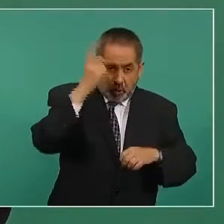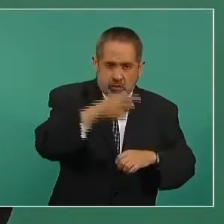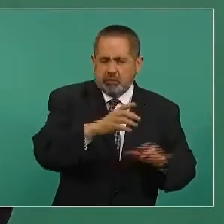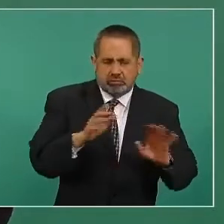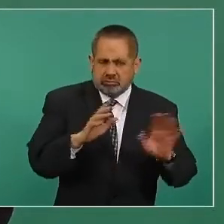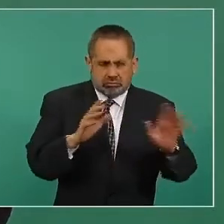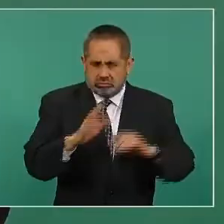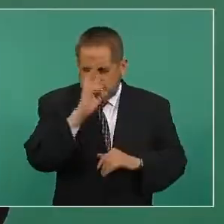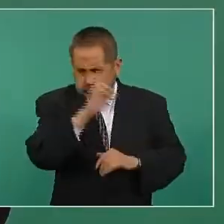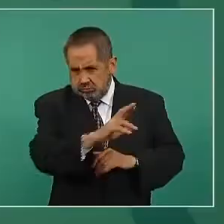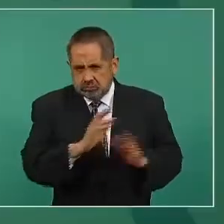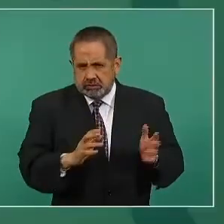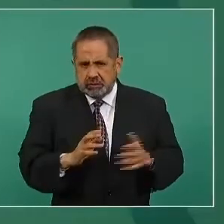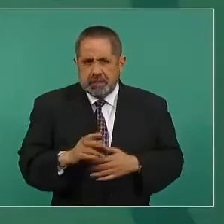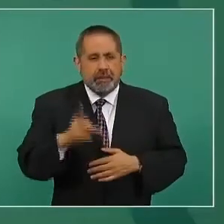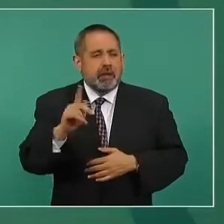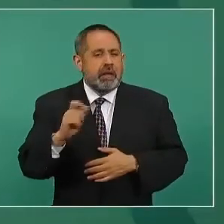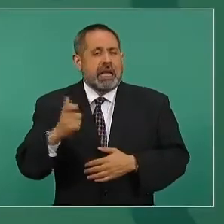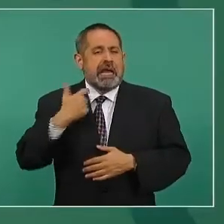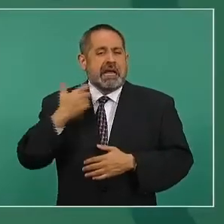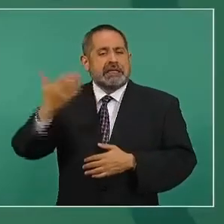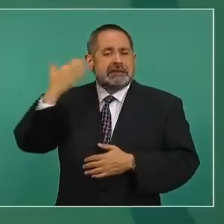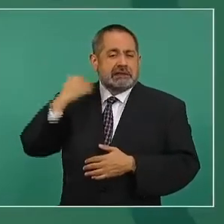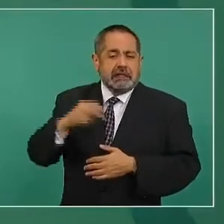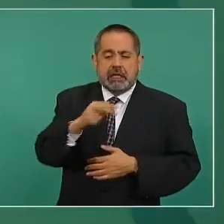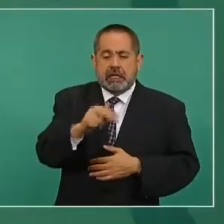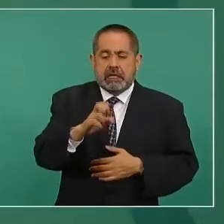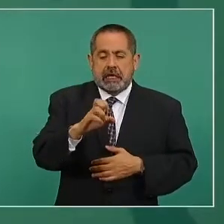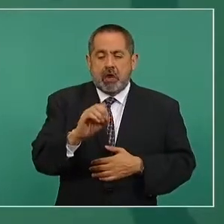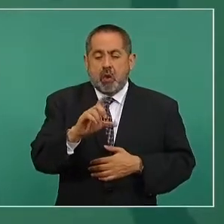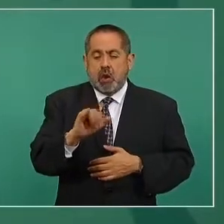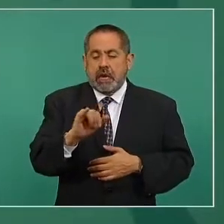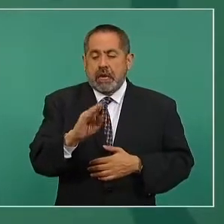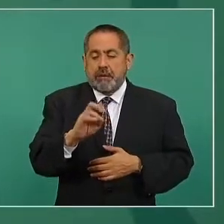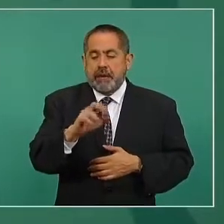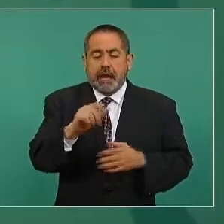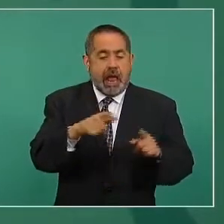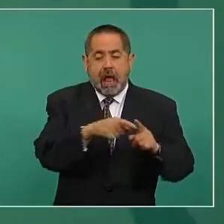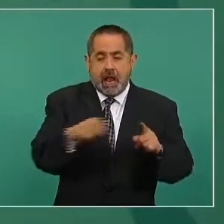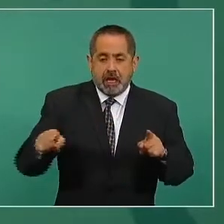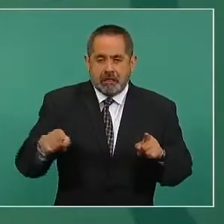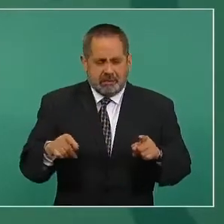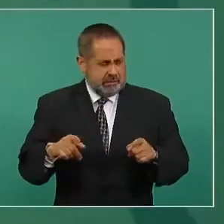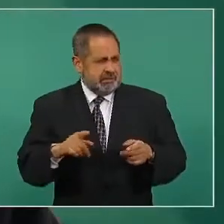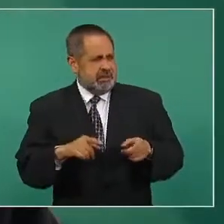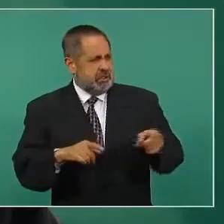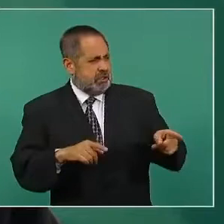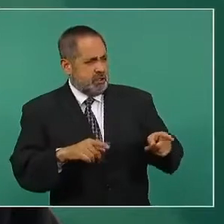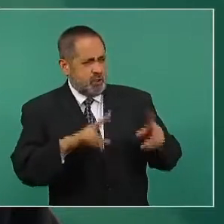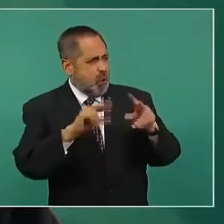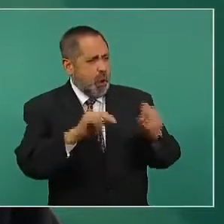porque lo que sucedió con el neoliberalismo es que de repente aparecieron banqueros,